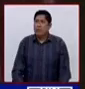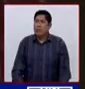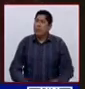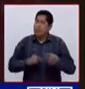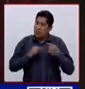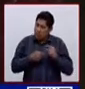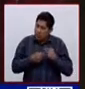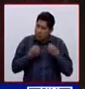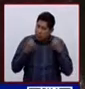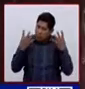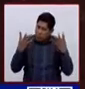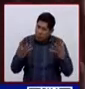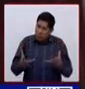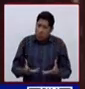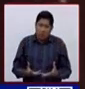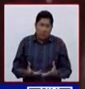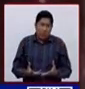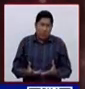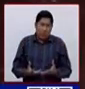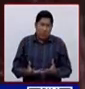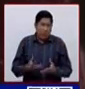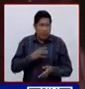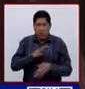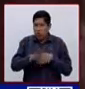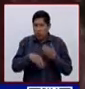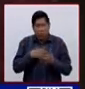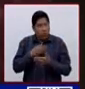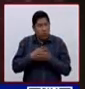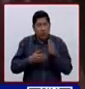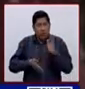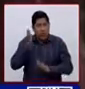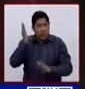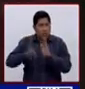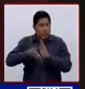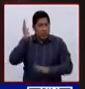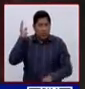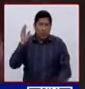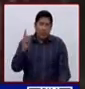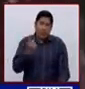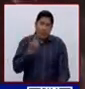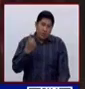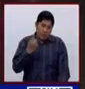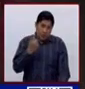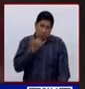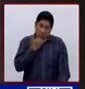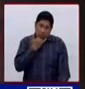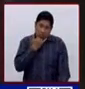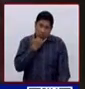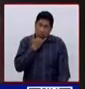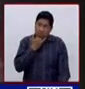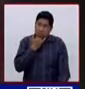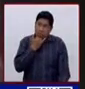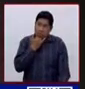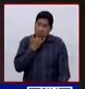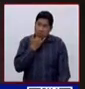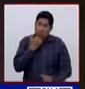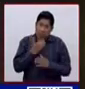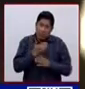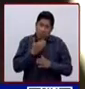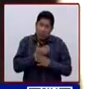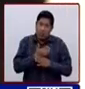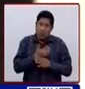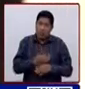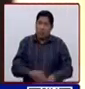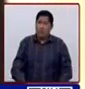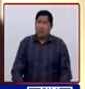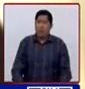¿Eso te duele a ti? ¿Que todo el mundo se salga y que te deje ahí? ¿Eso es lo que te molesta? ¿Te molesta o te